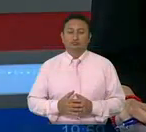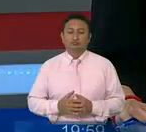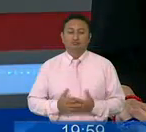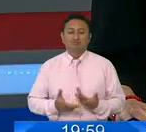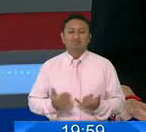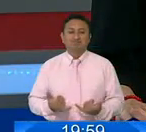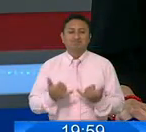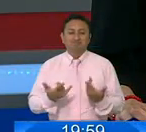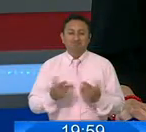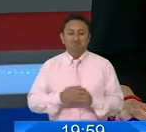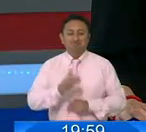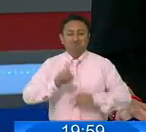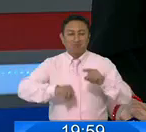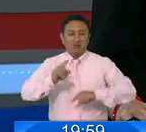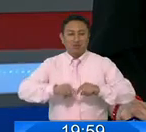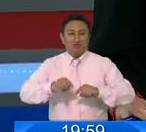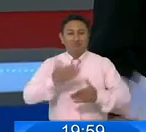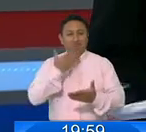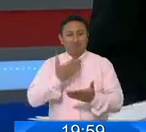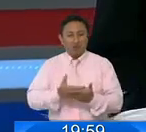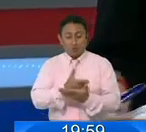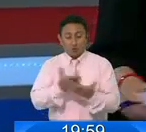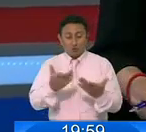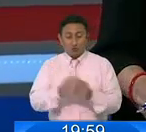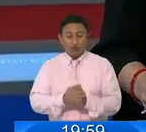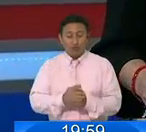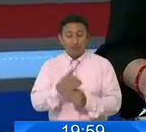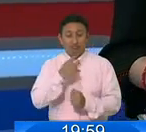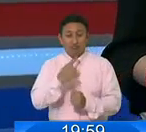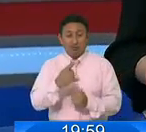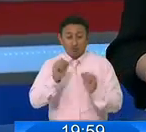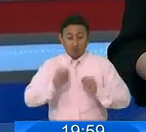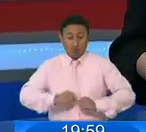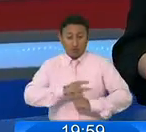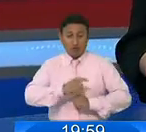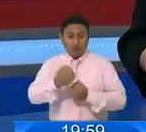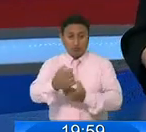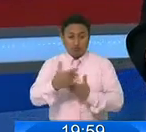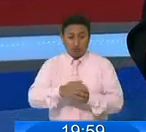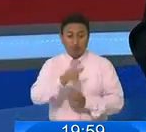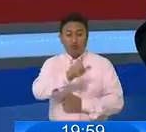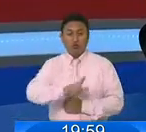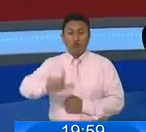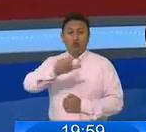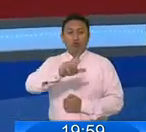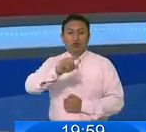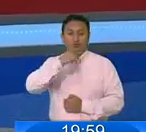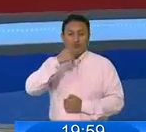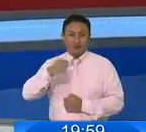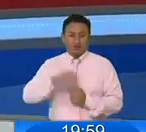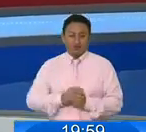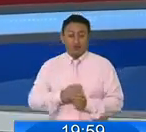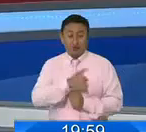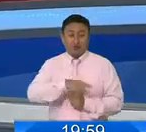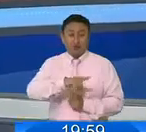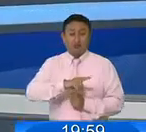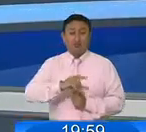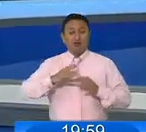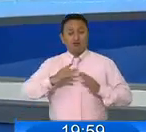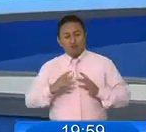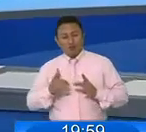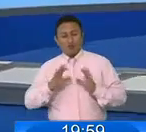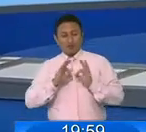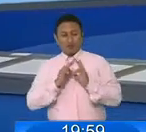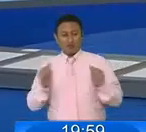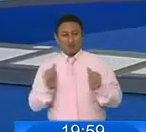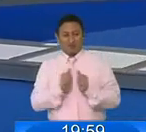el momento de despedirnos amigos pero queremos decirles que se pueden mantener informados este día lunes de feriado mientras usted descansa con su